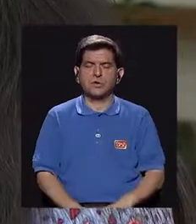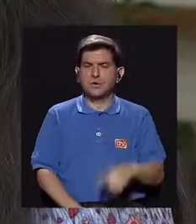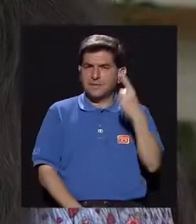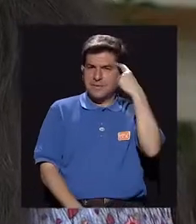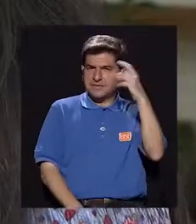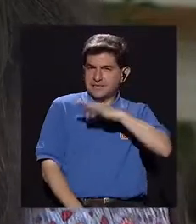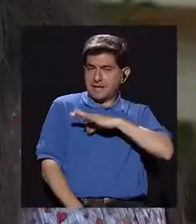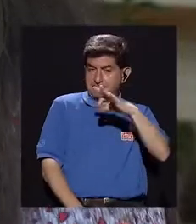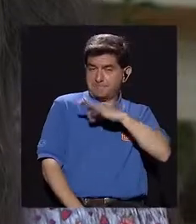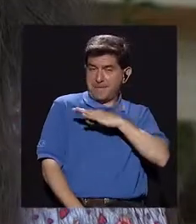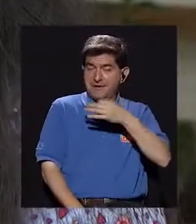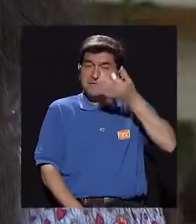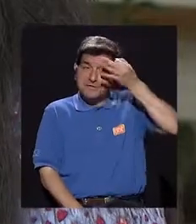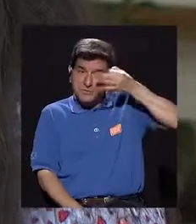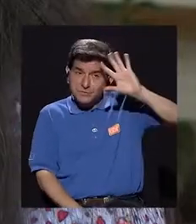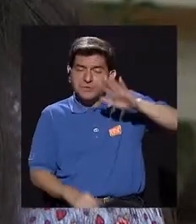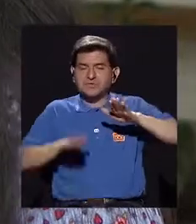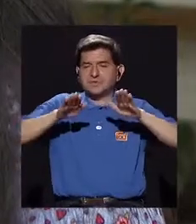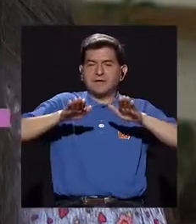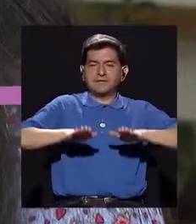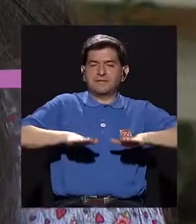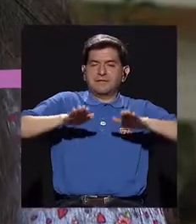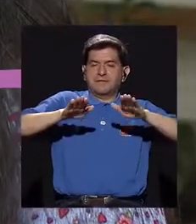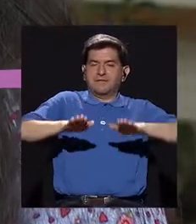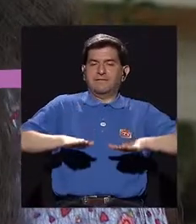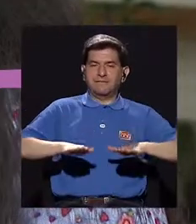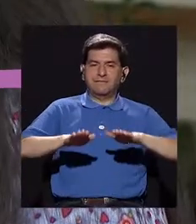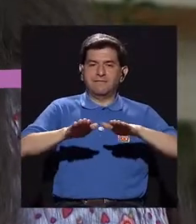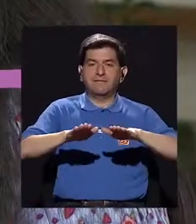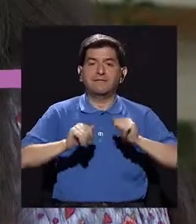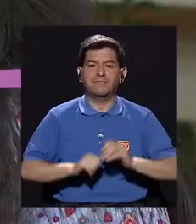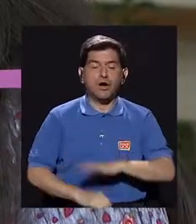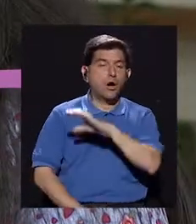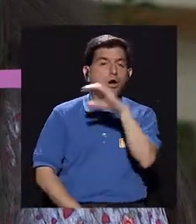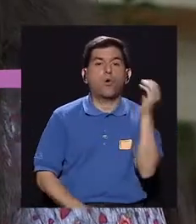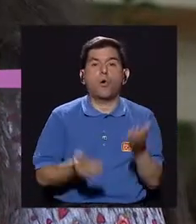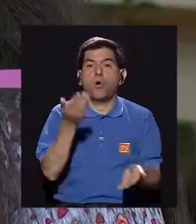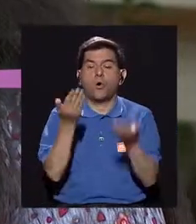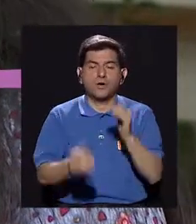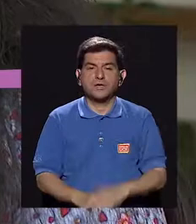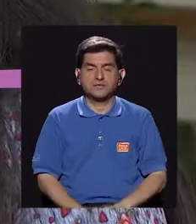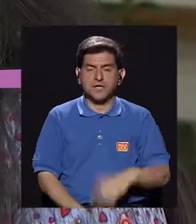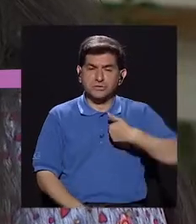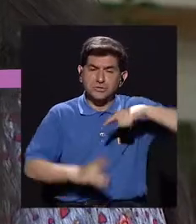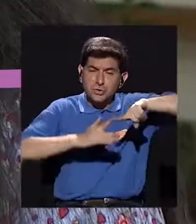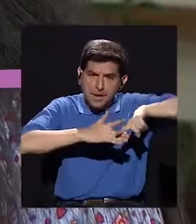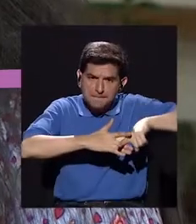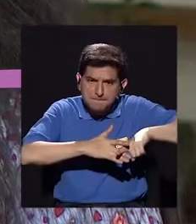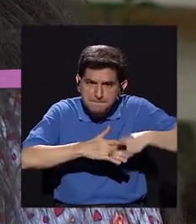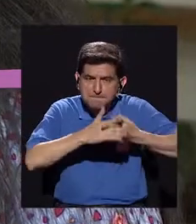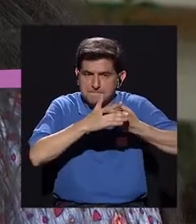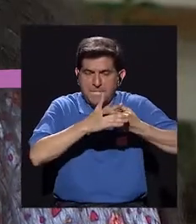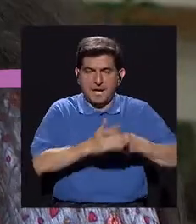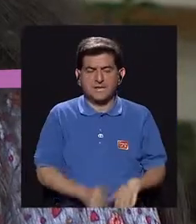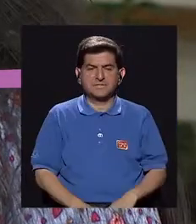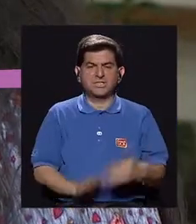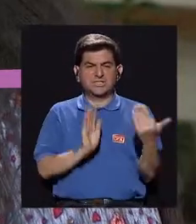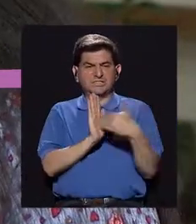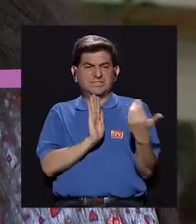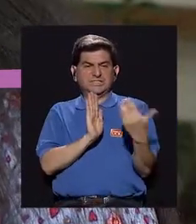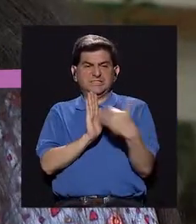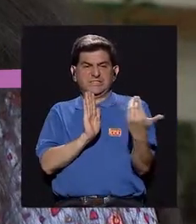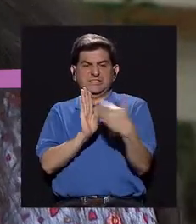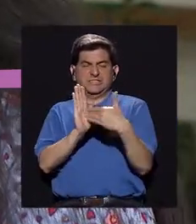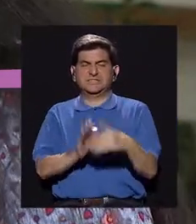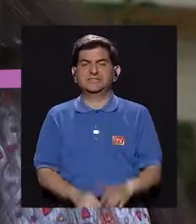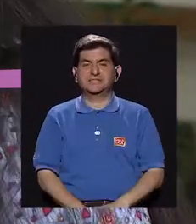obtener un beneficio que supuestamente me va a relajar, o bien me va a empezar a hacer